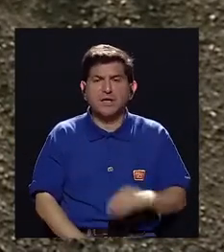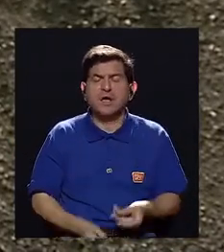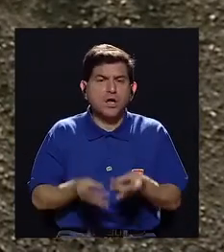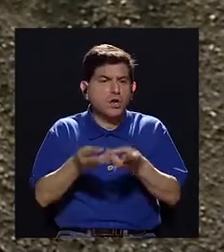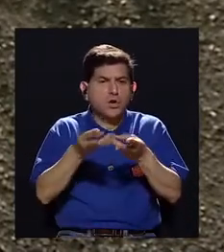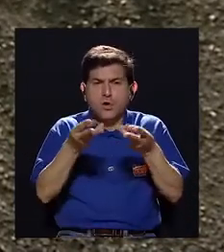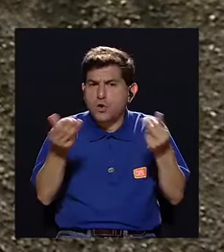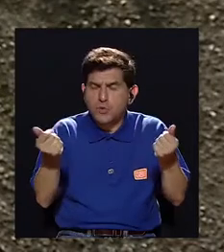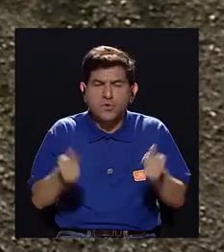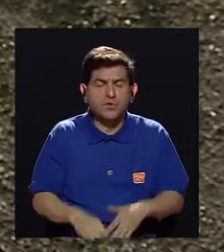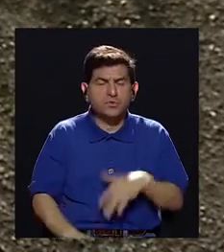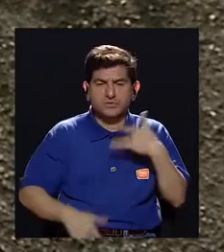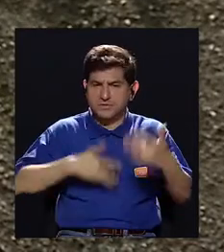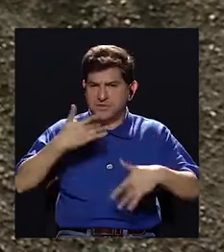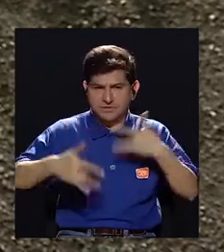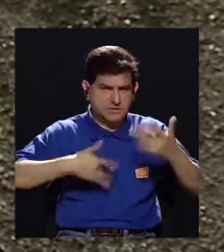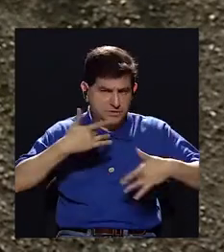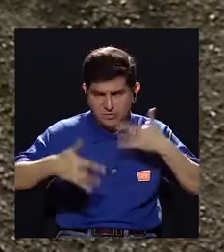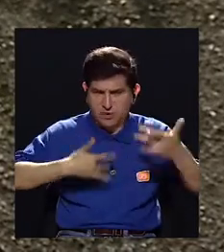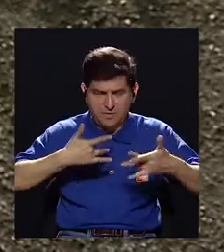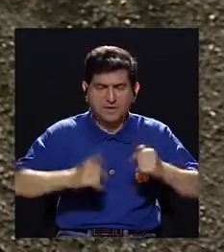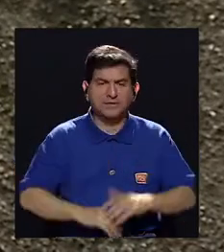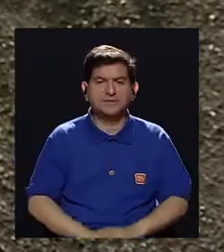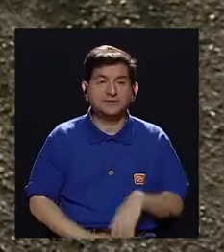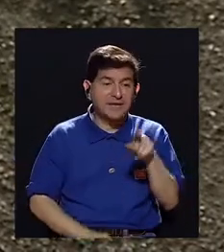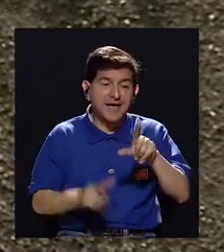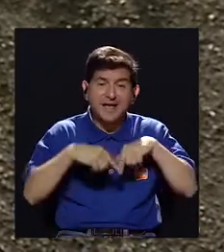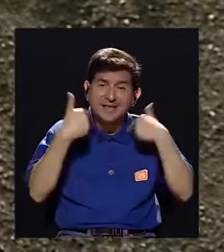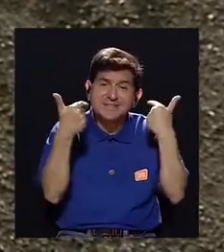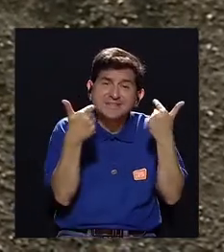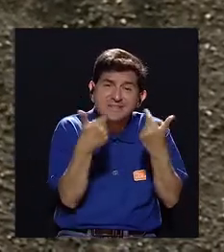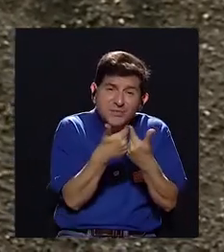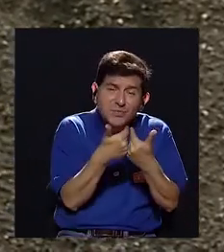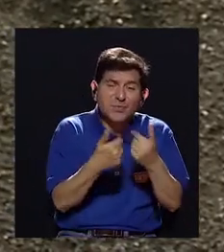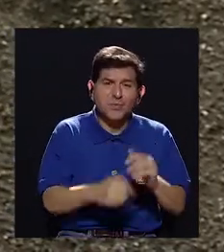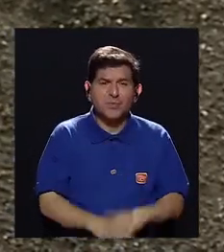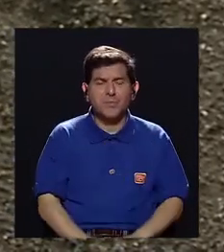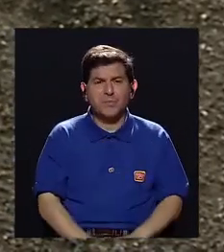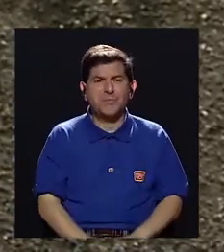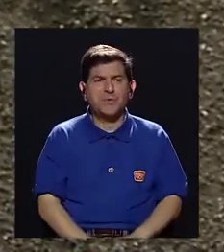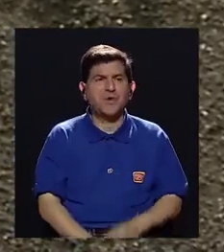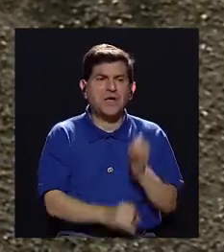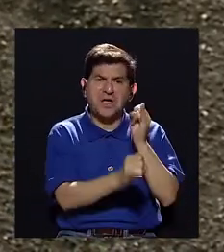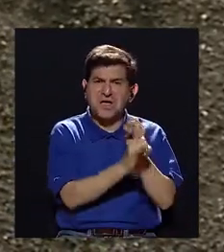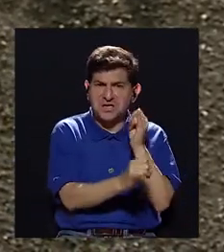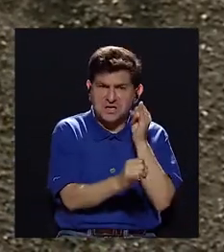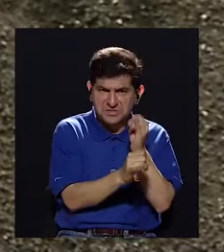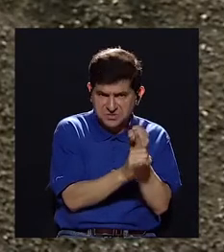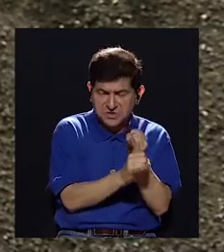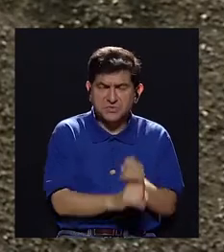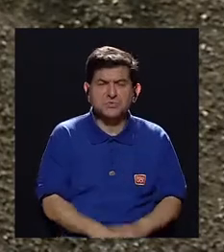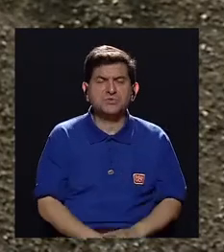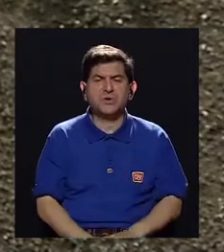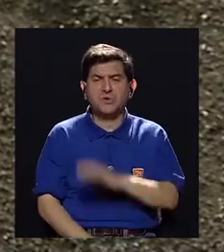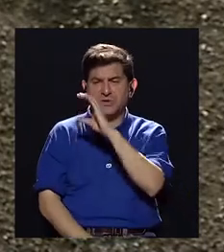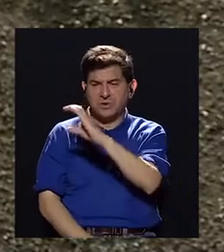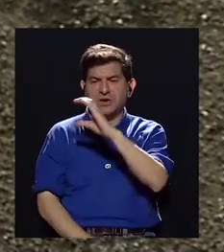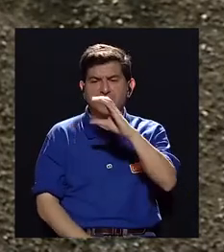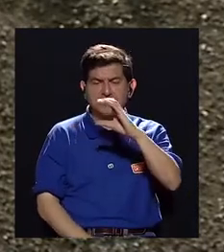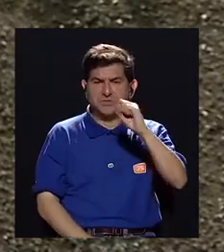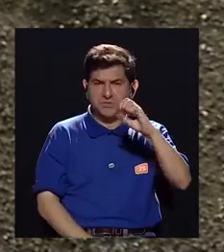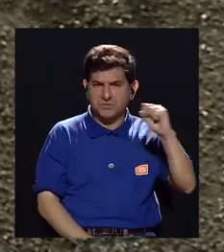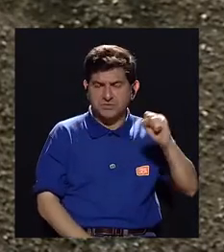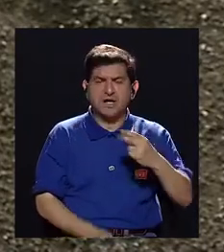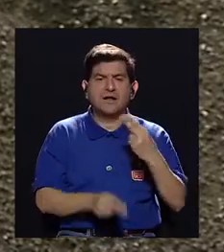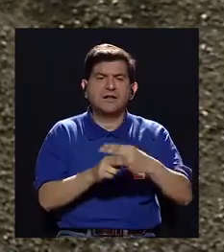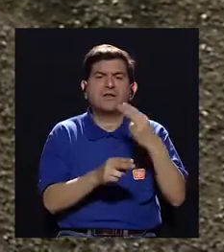no desencadenen síntomas. Ese grupo son lo que en la institución, en la Caja Costarricense